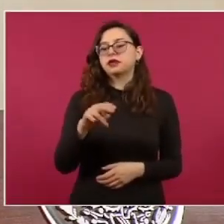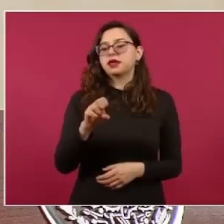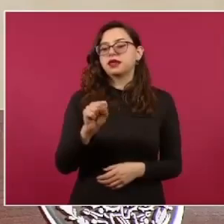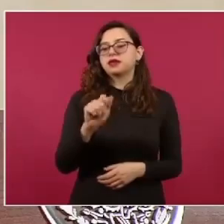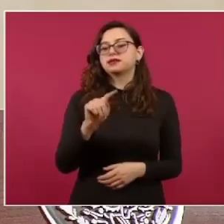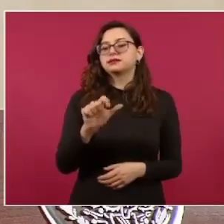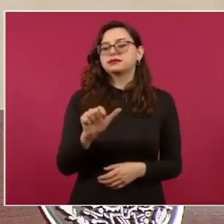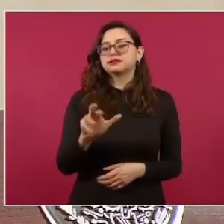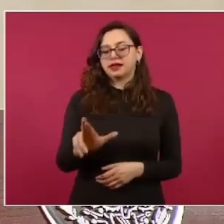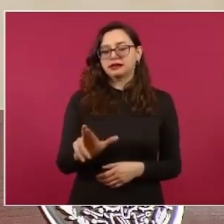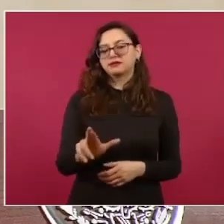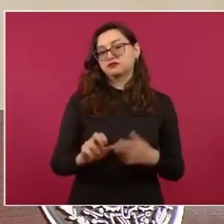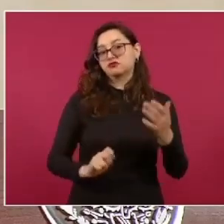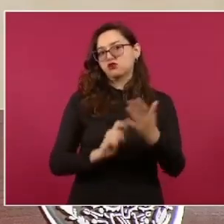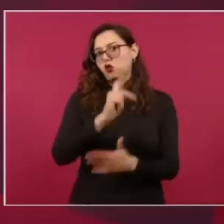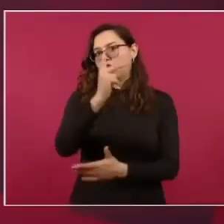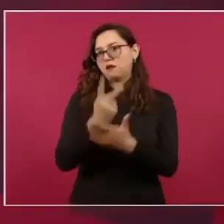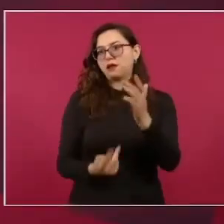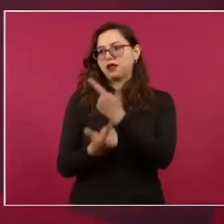Entonces,